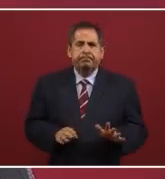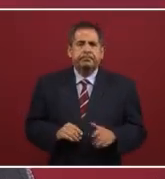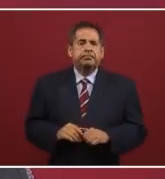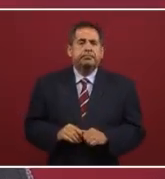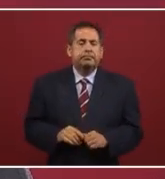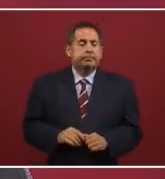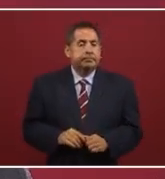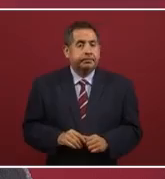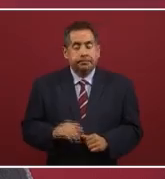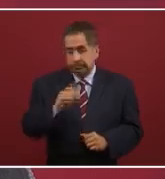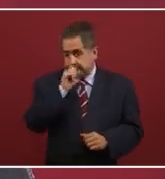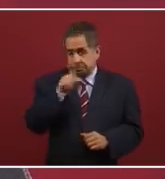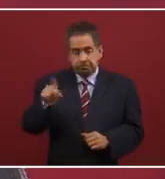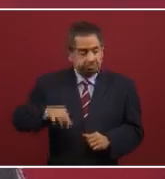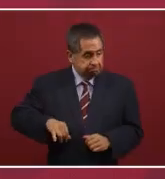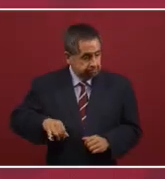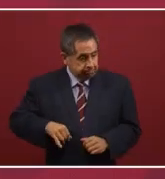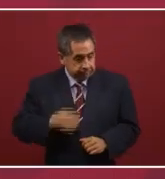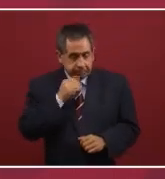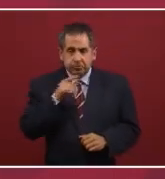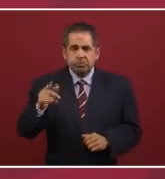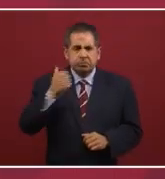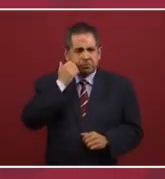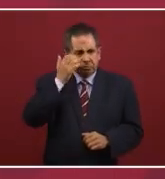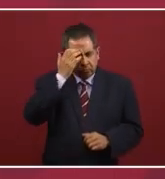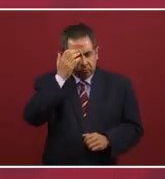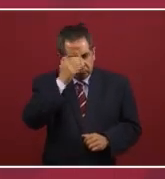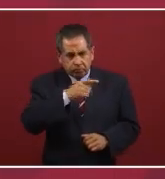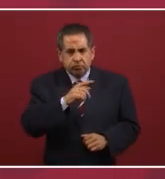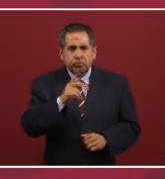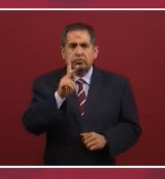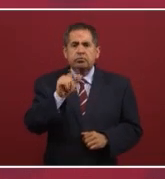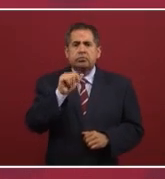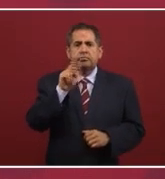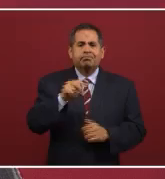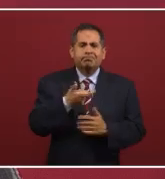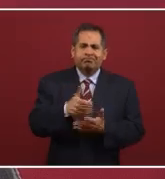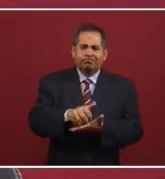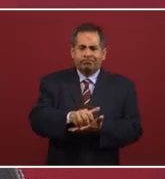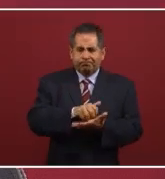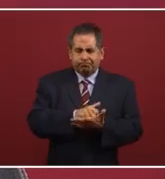También le interesó mucho conocer sobre el plan de austeridad,